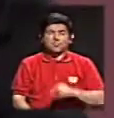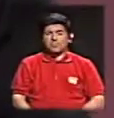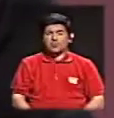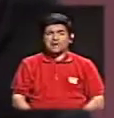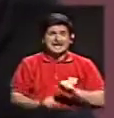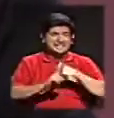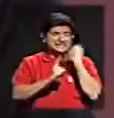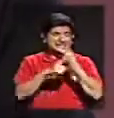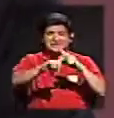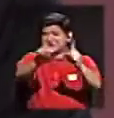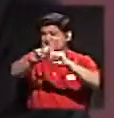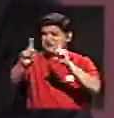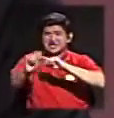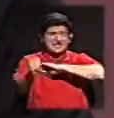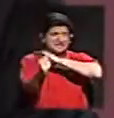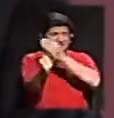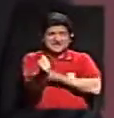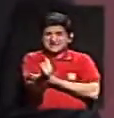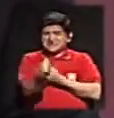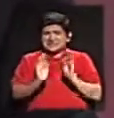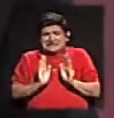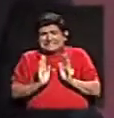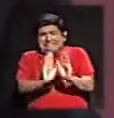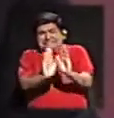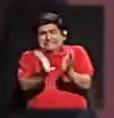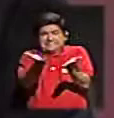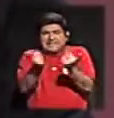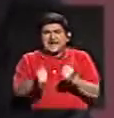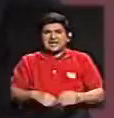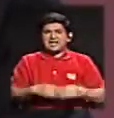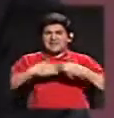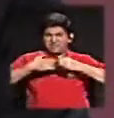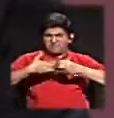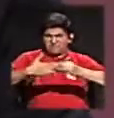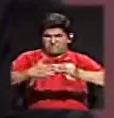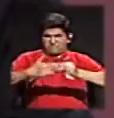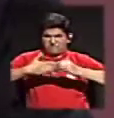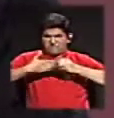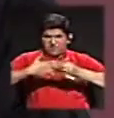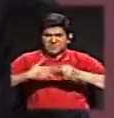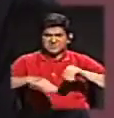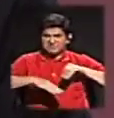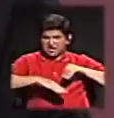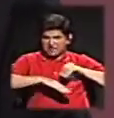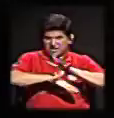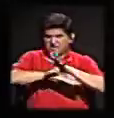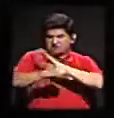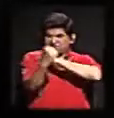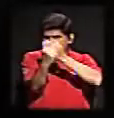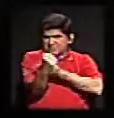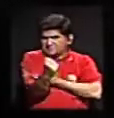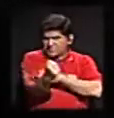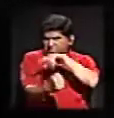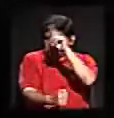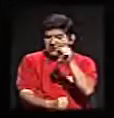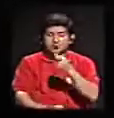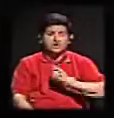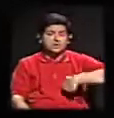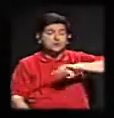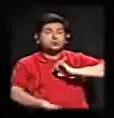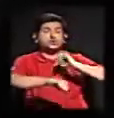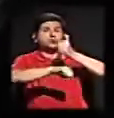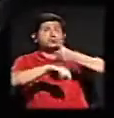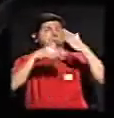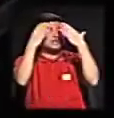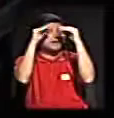maraña de poderes que son muy reacios a querer ceder un poco de su influencia y de su poder? Lo que hemos venido planteando en